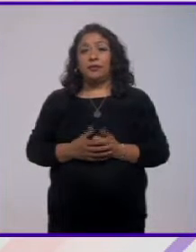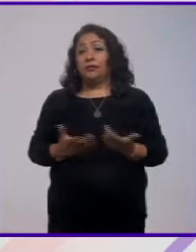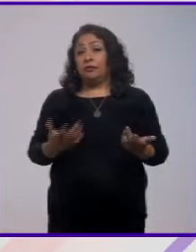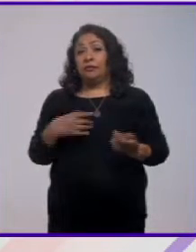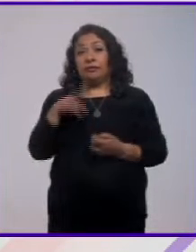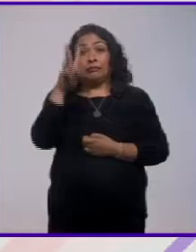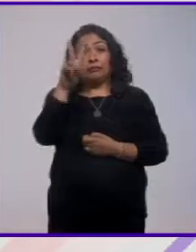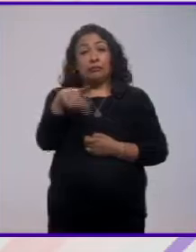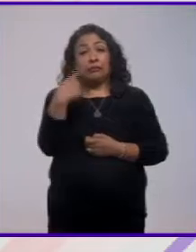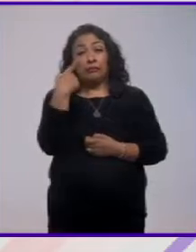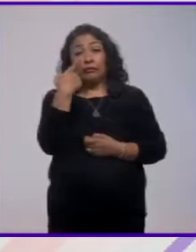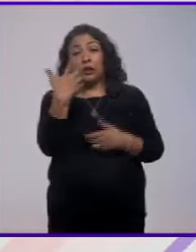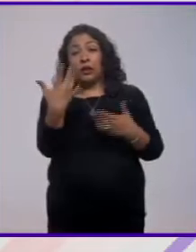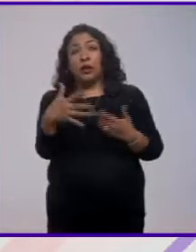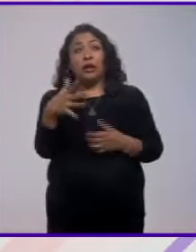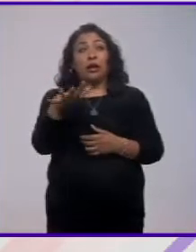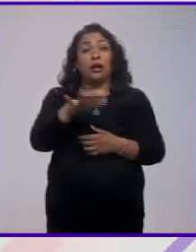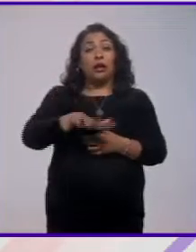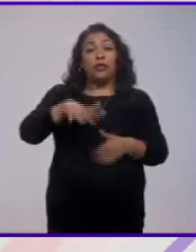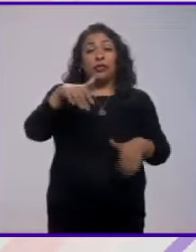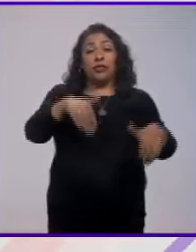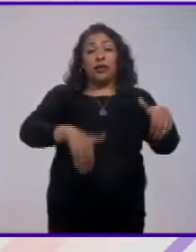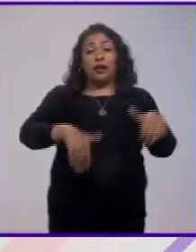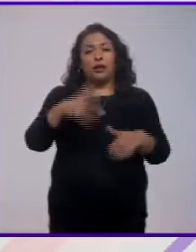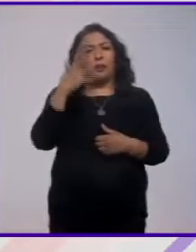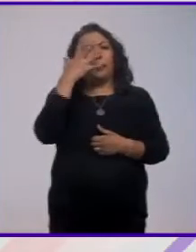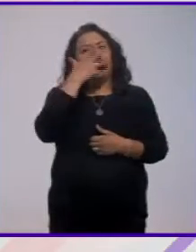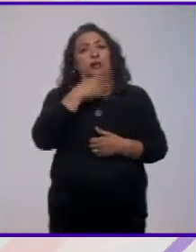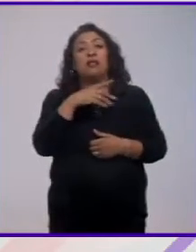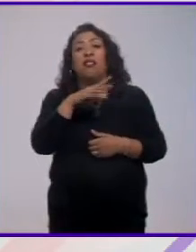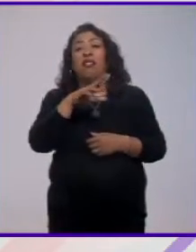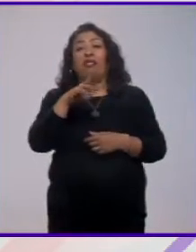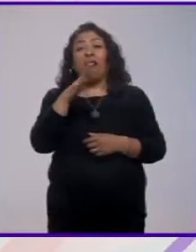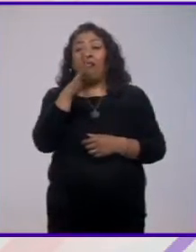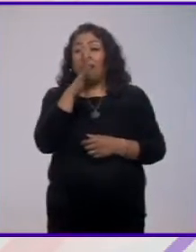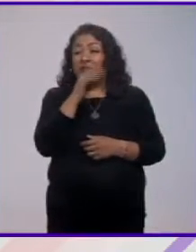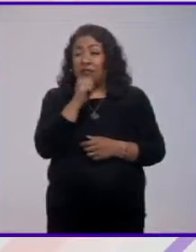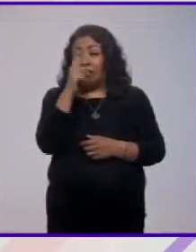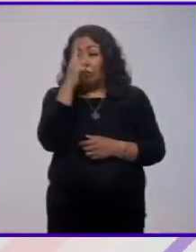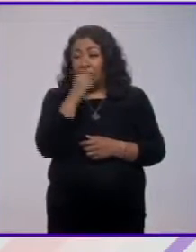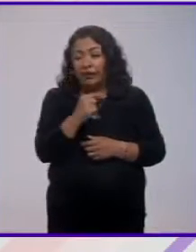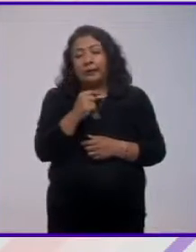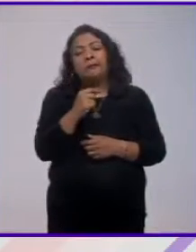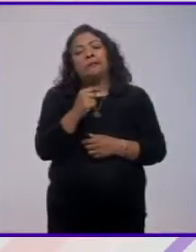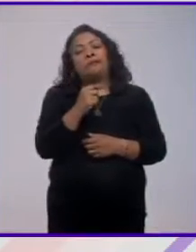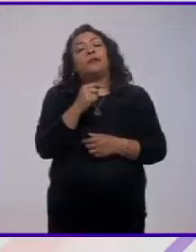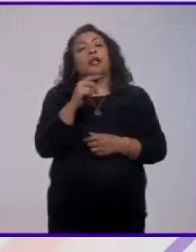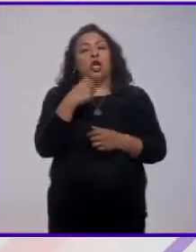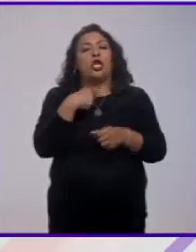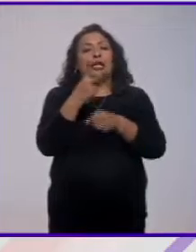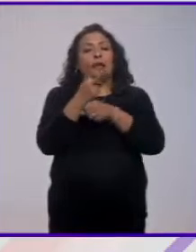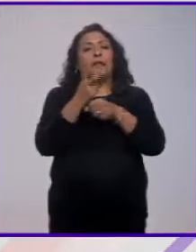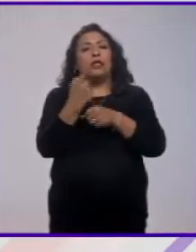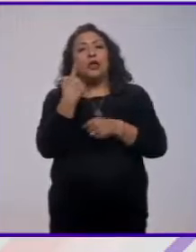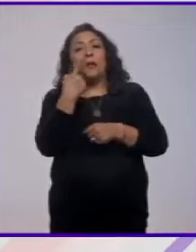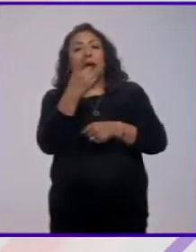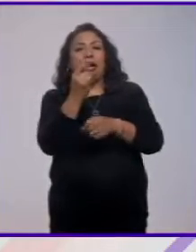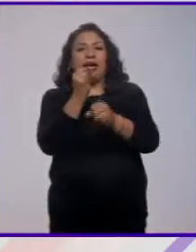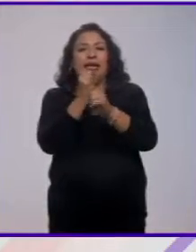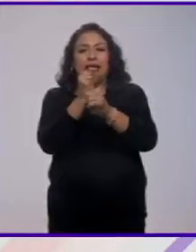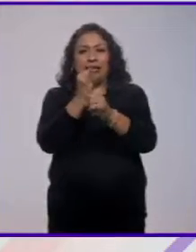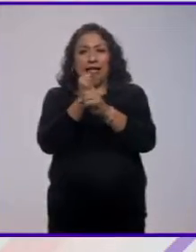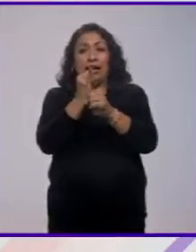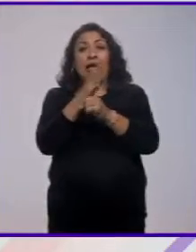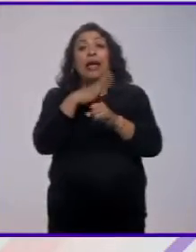Es verdaderamente maravilloso este teatro Mladinsko. Si no pueden verlo, si se lo van a perder, lamentablemente, los invito a que visiten su página electrónica en donde